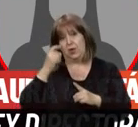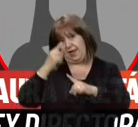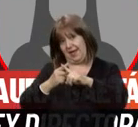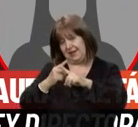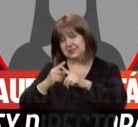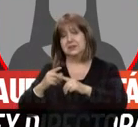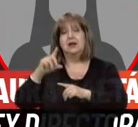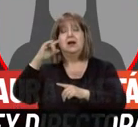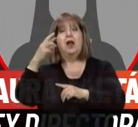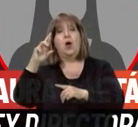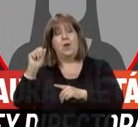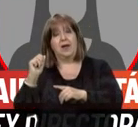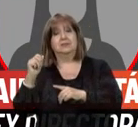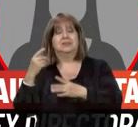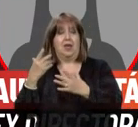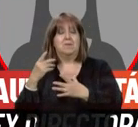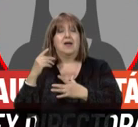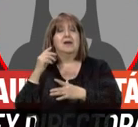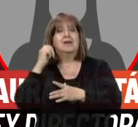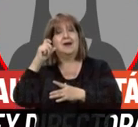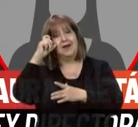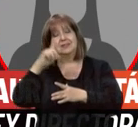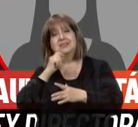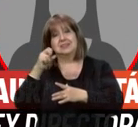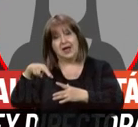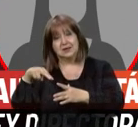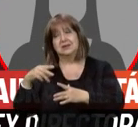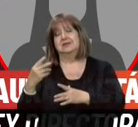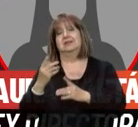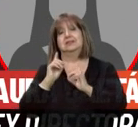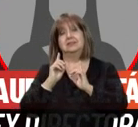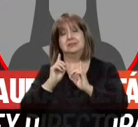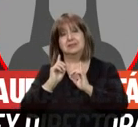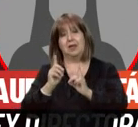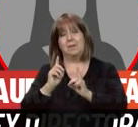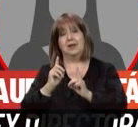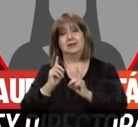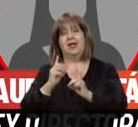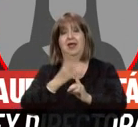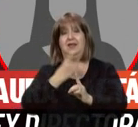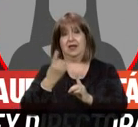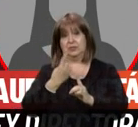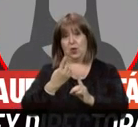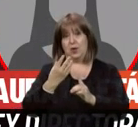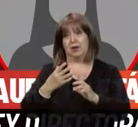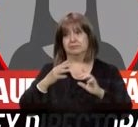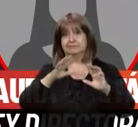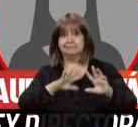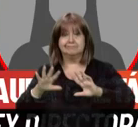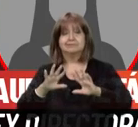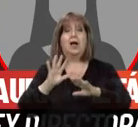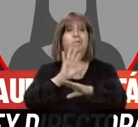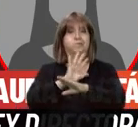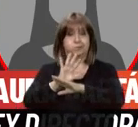y Laura Gaetano. También, Laura Gaetán, ex directora. ¿Sí? Ustedes fíjense, ¿por qué